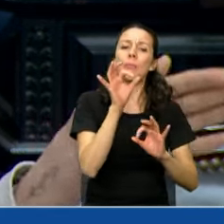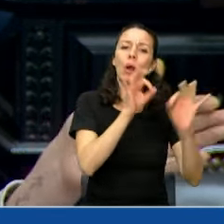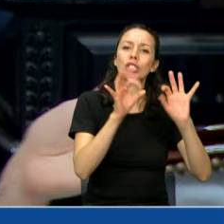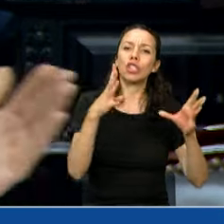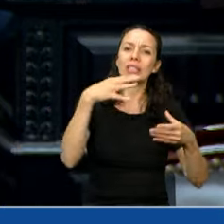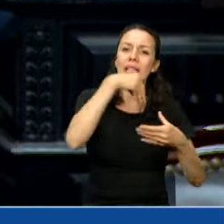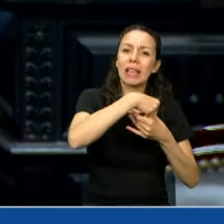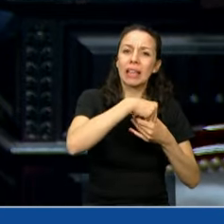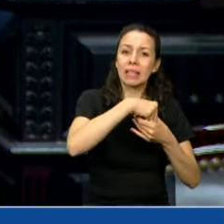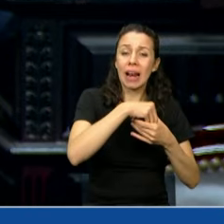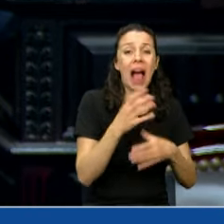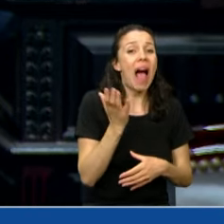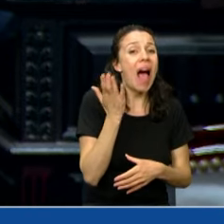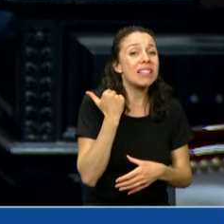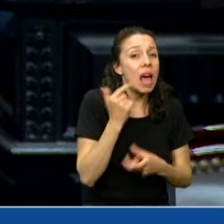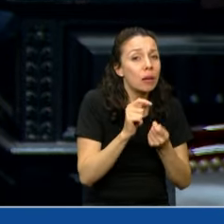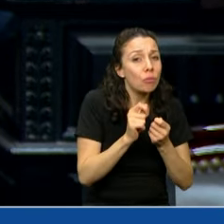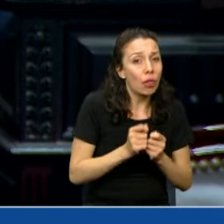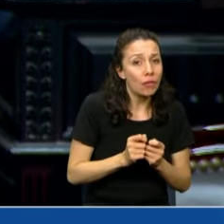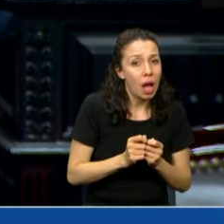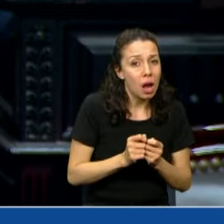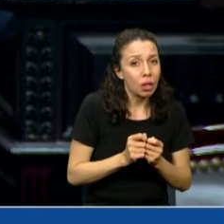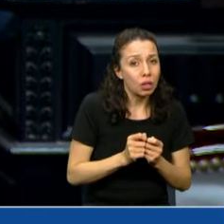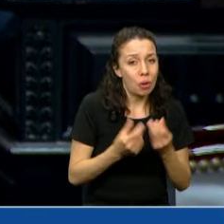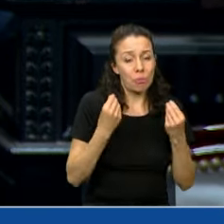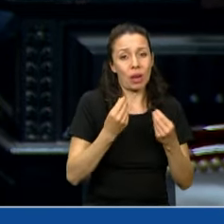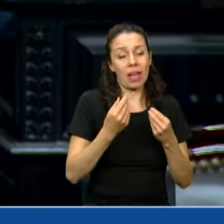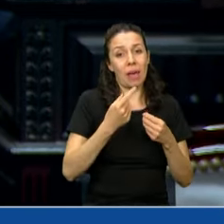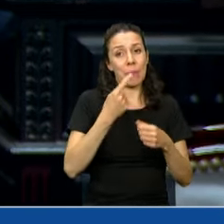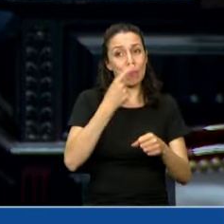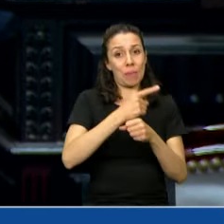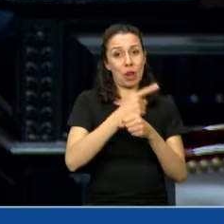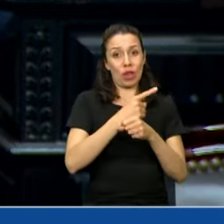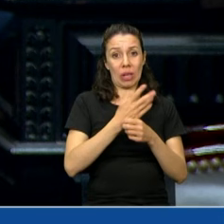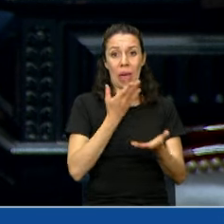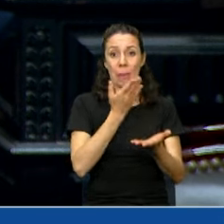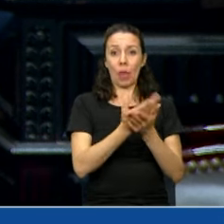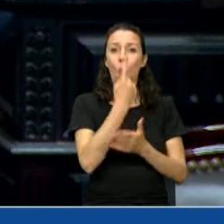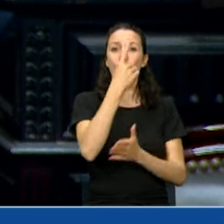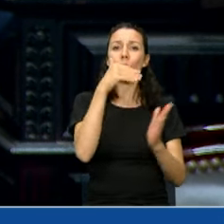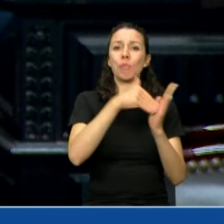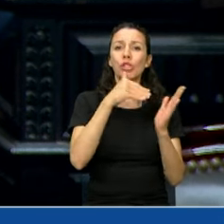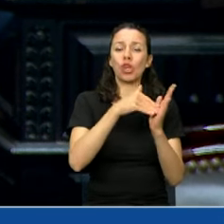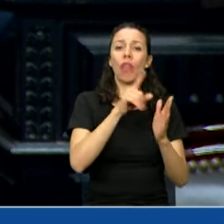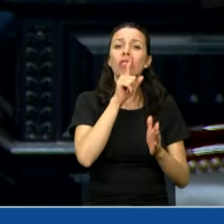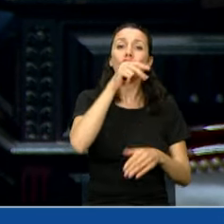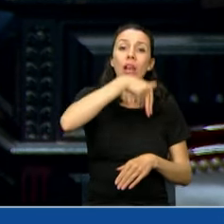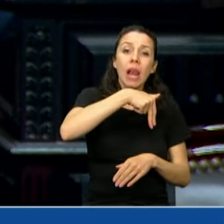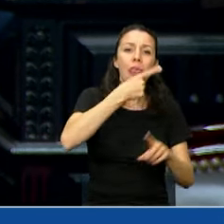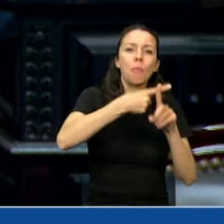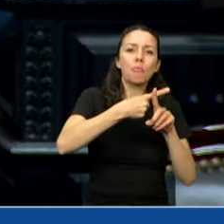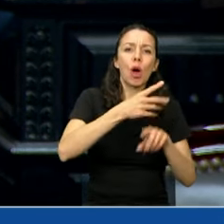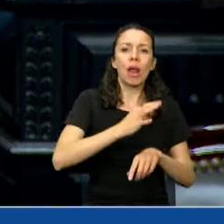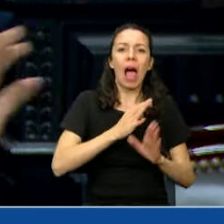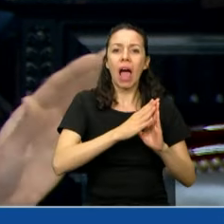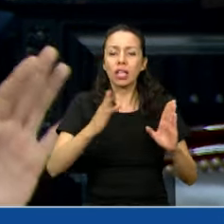ablandaron ayer porque el requisito original era un millón de toneladas por año y una inversión de